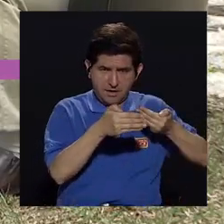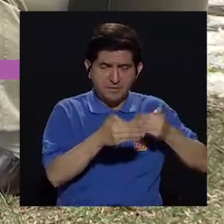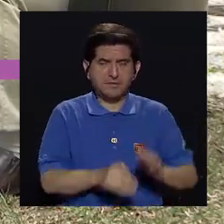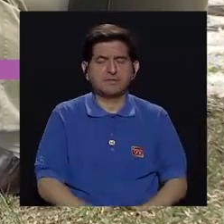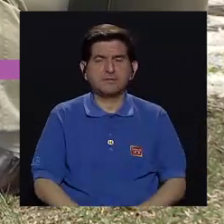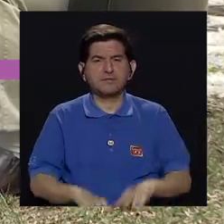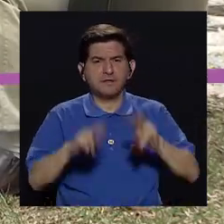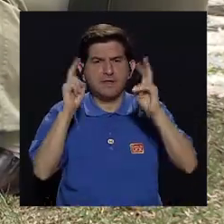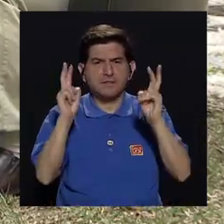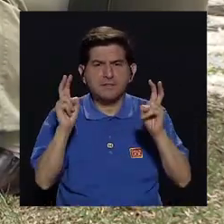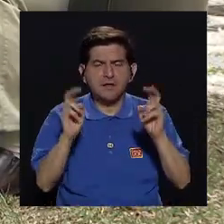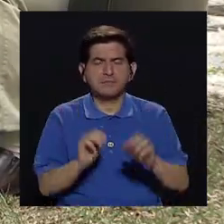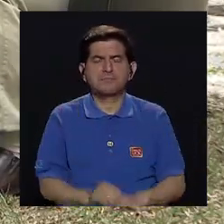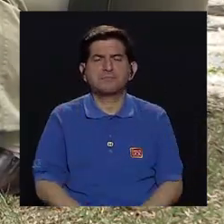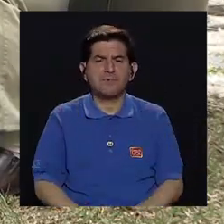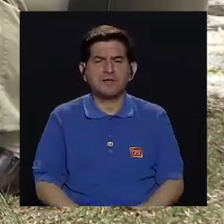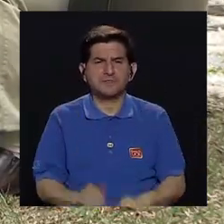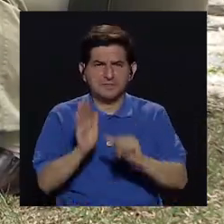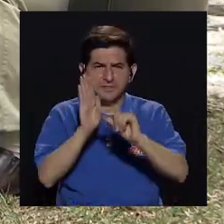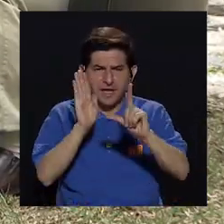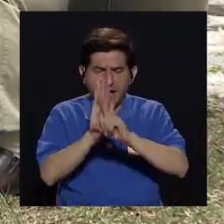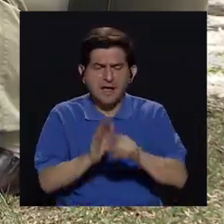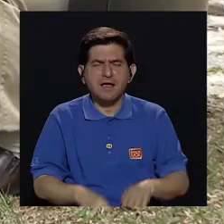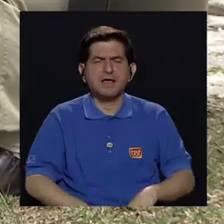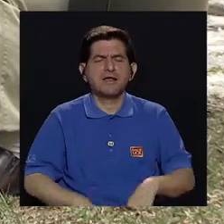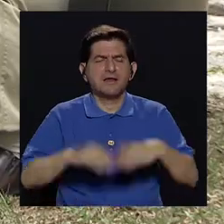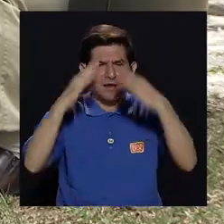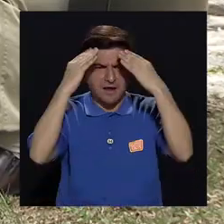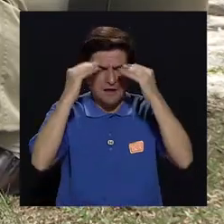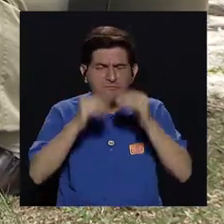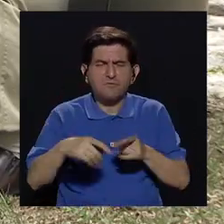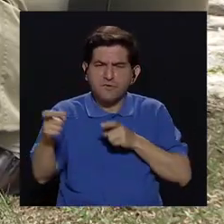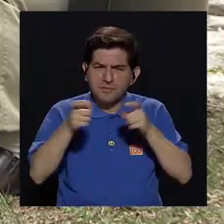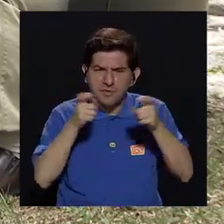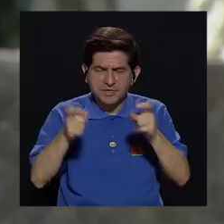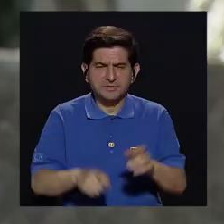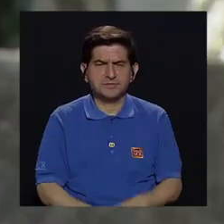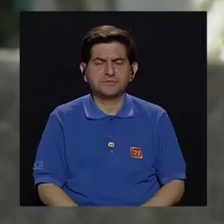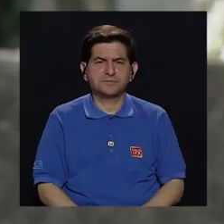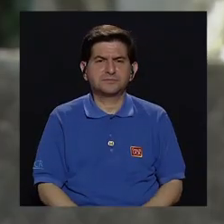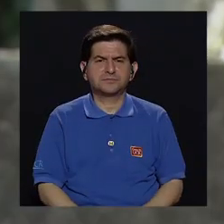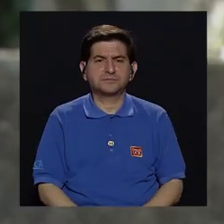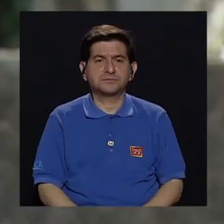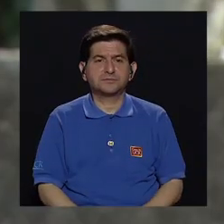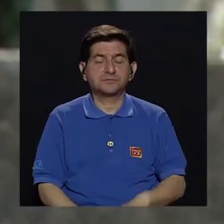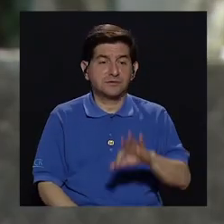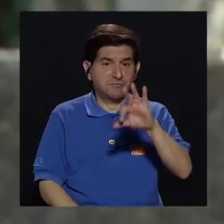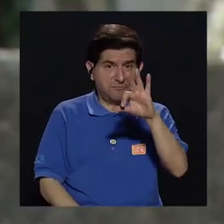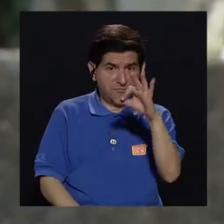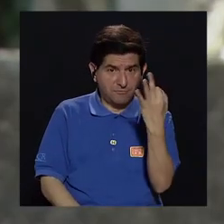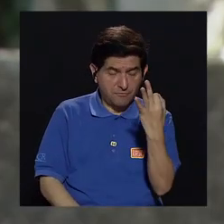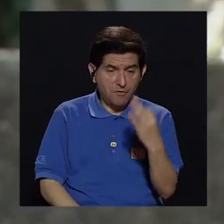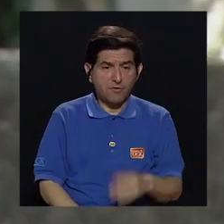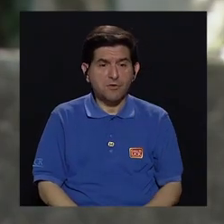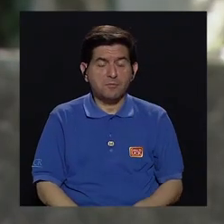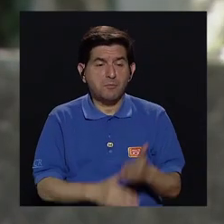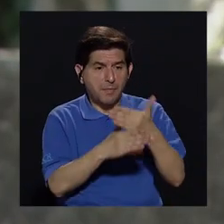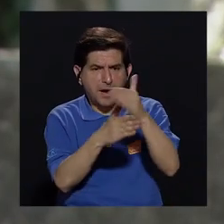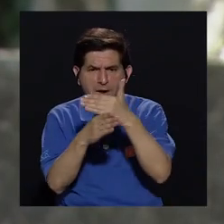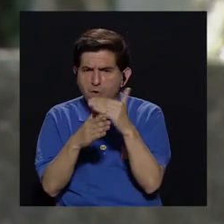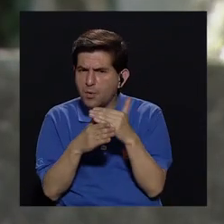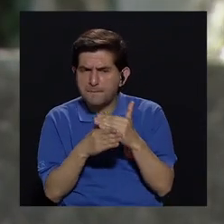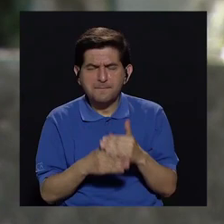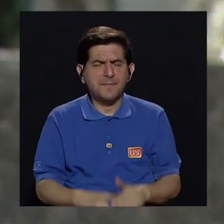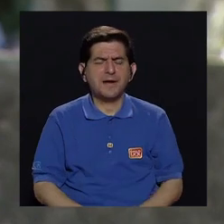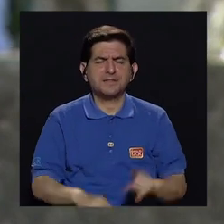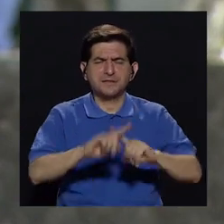desde temas legislativos, ¿verdad? El manejo de los datos, el acceso a la información, de cómo se van a compartir